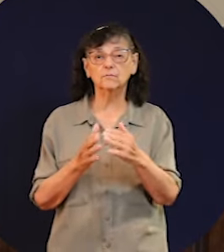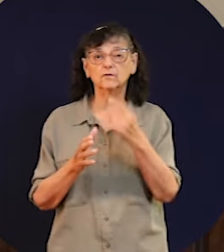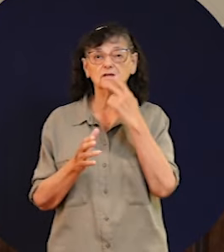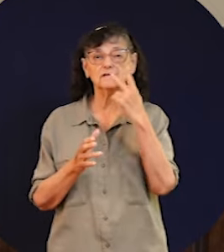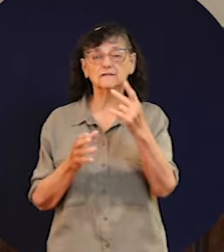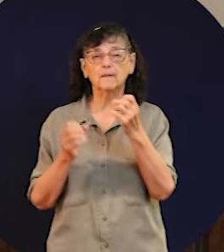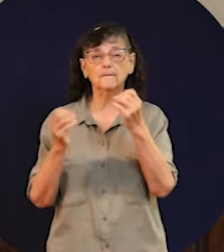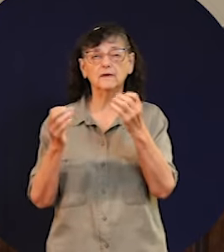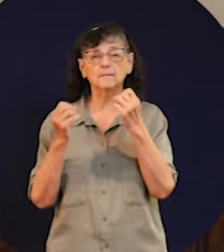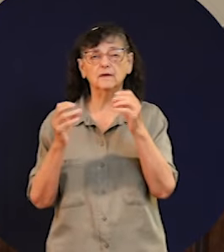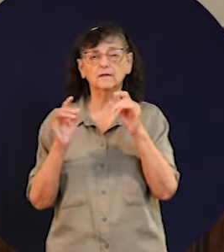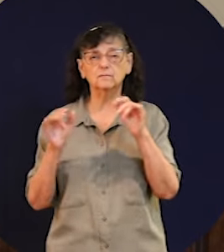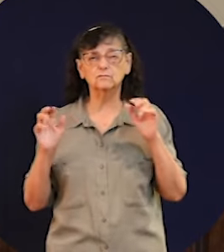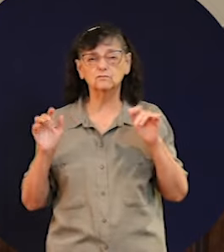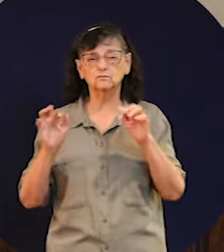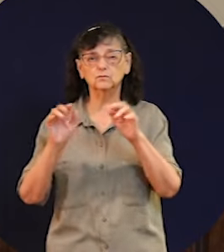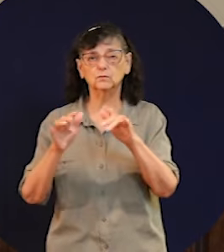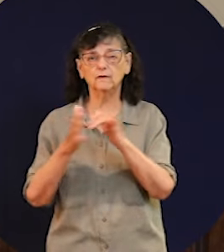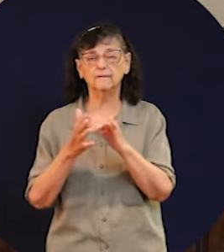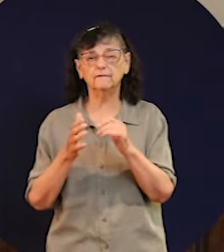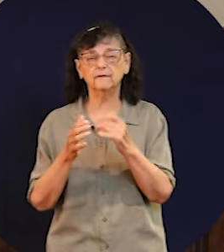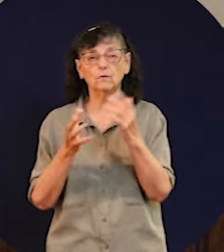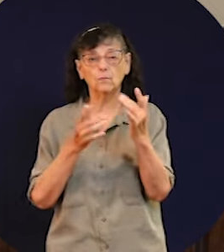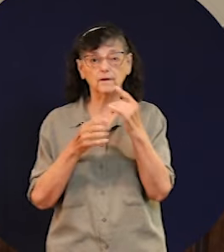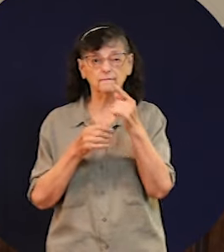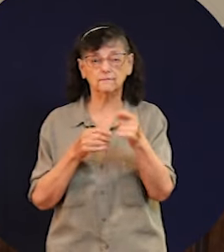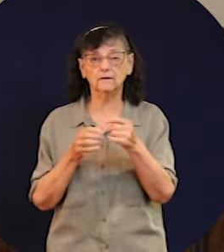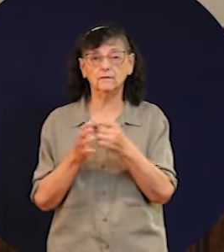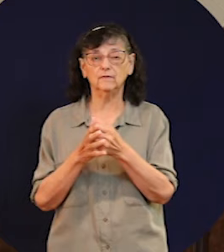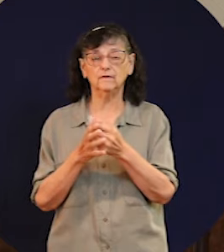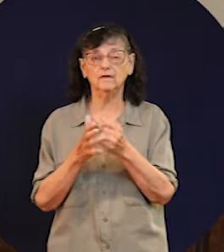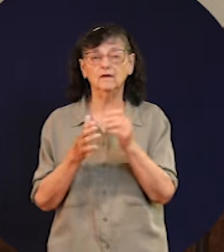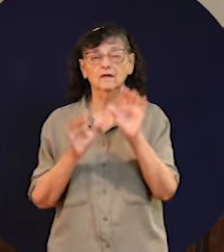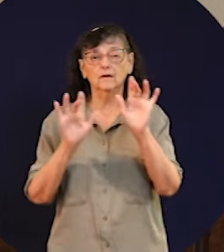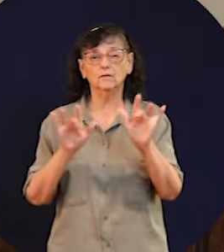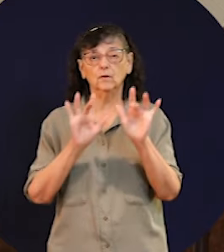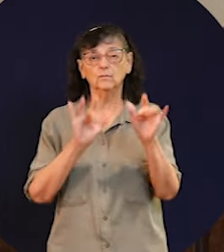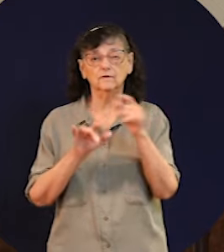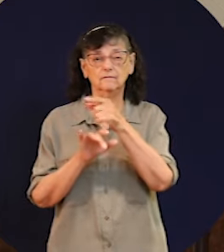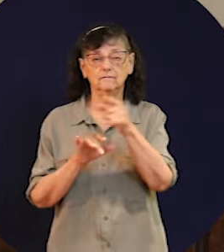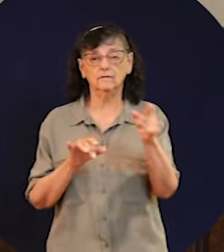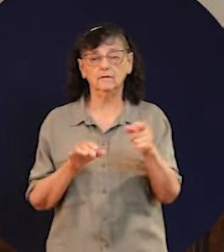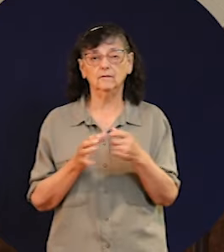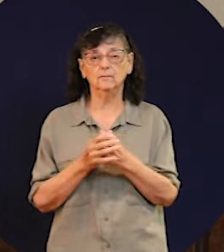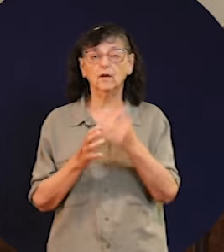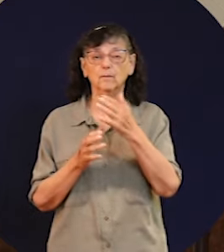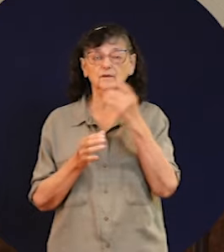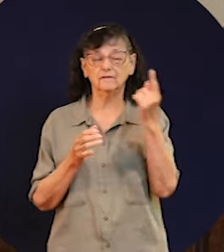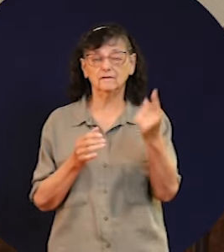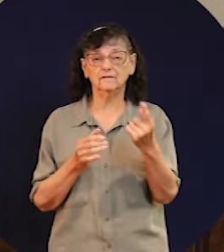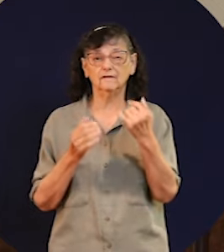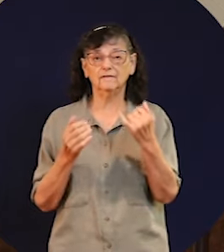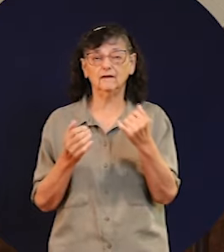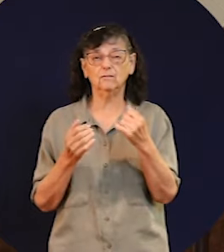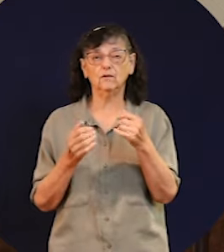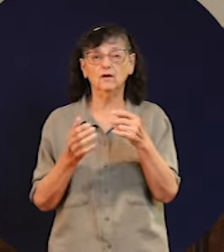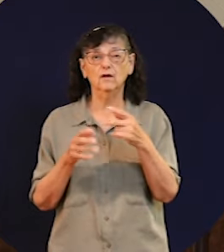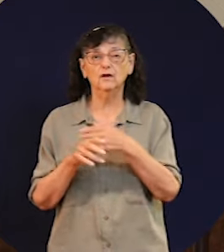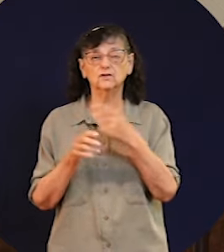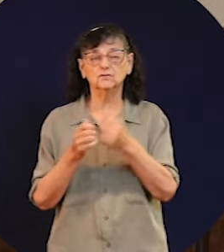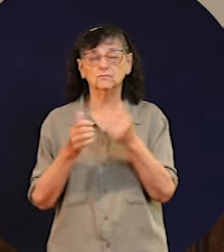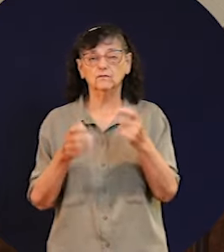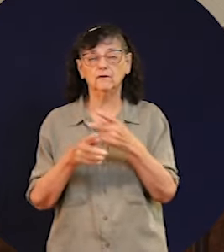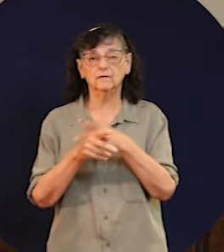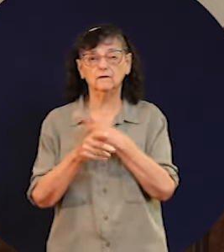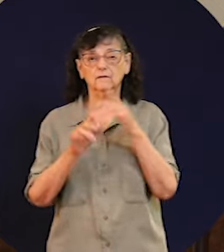una numerosa multitud que lo estaba esperando y se compadeció de ellos, porque andaban como ovejas sin